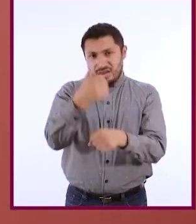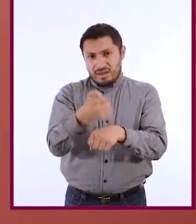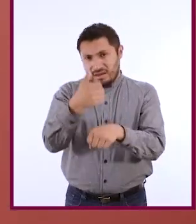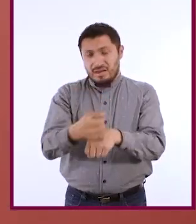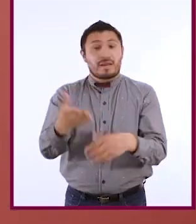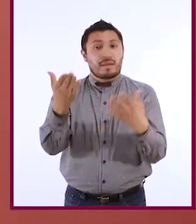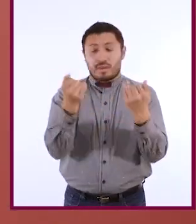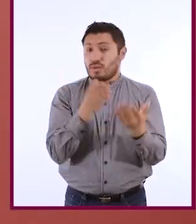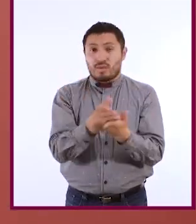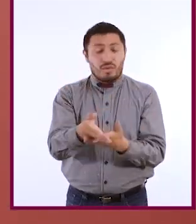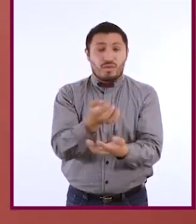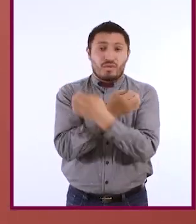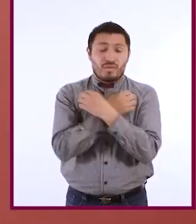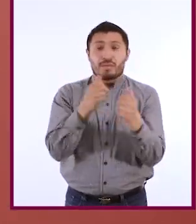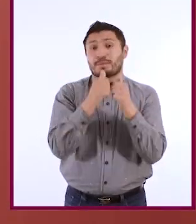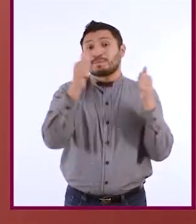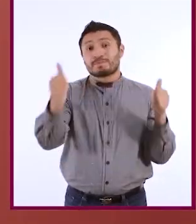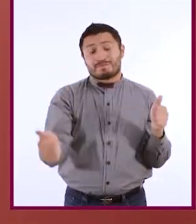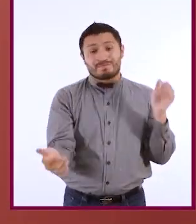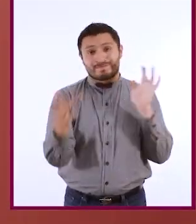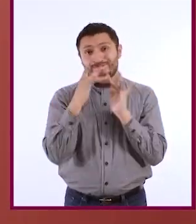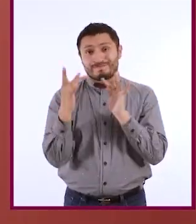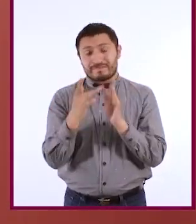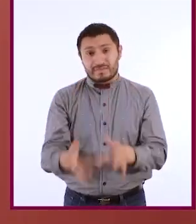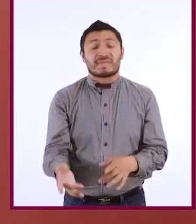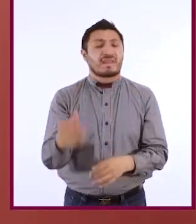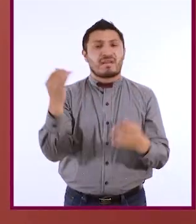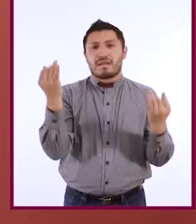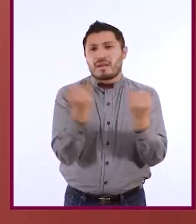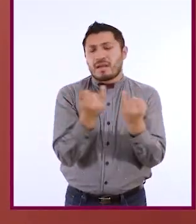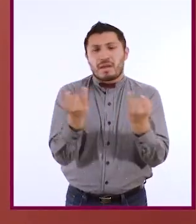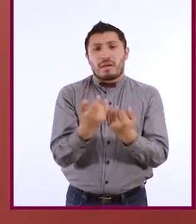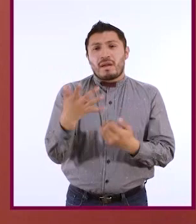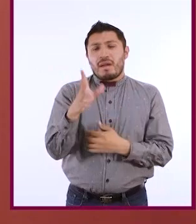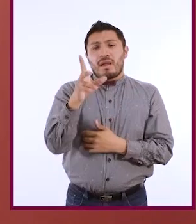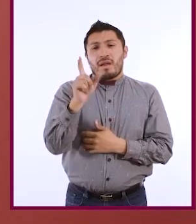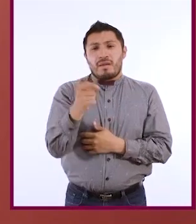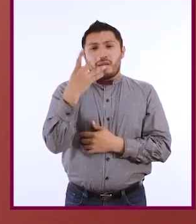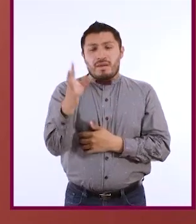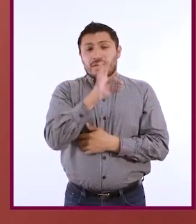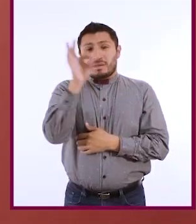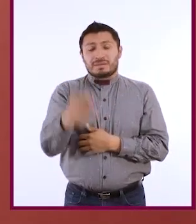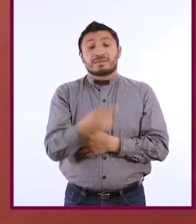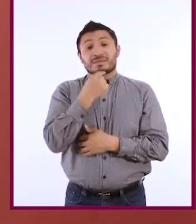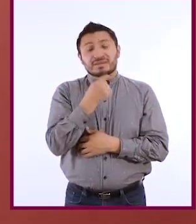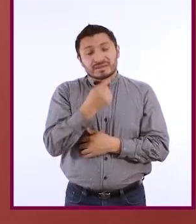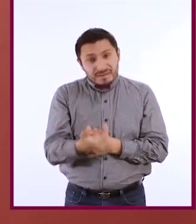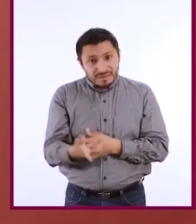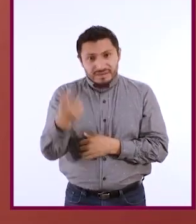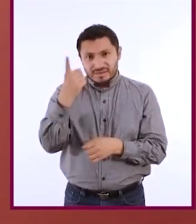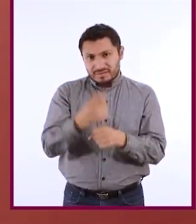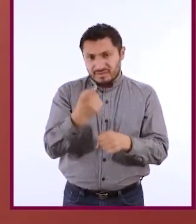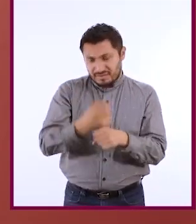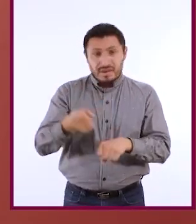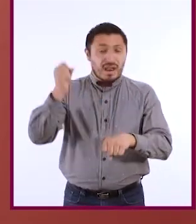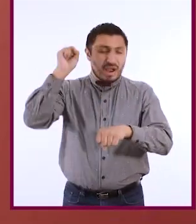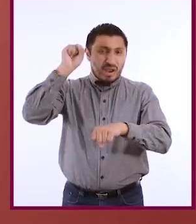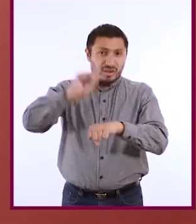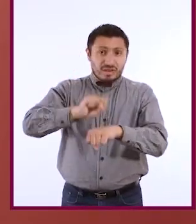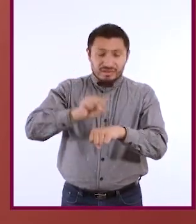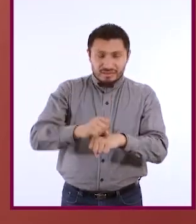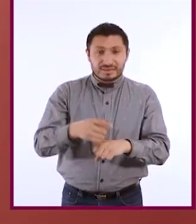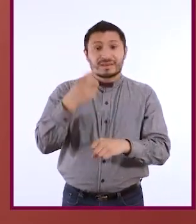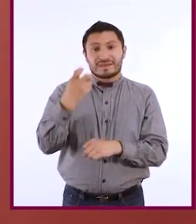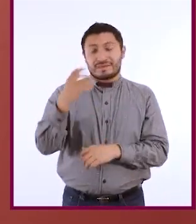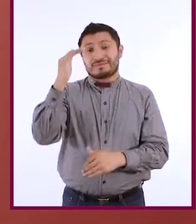tienen acceso a la educación a distancia, al igual que cerca del 24% de los niños del primer ciclo de secundaria. Eso